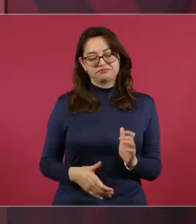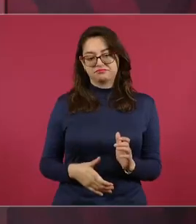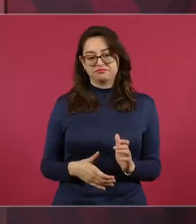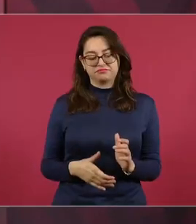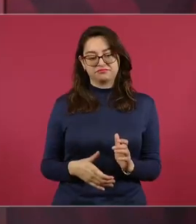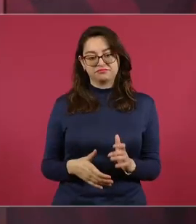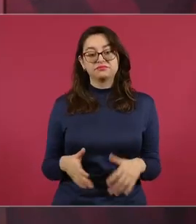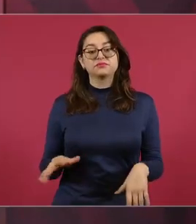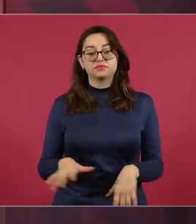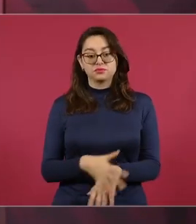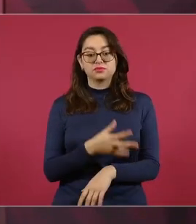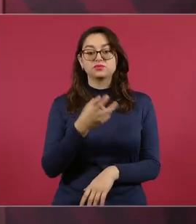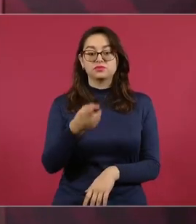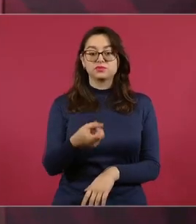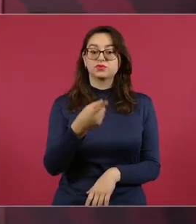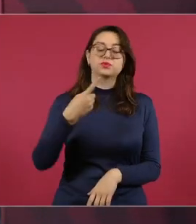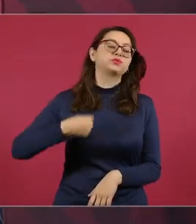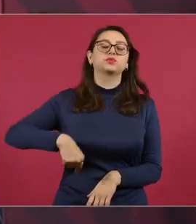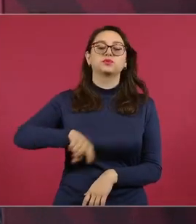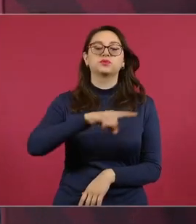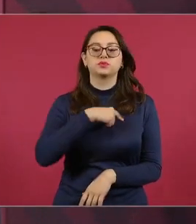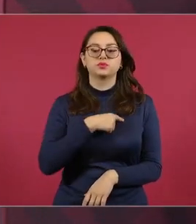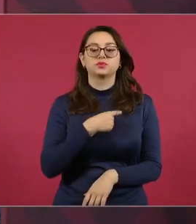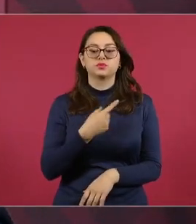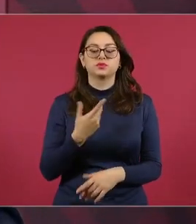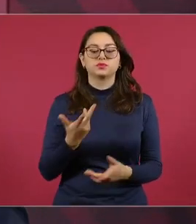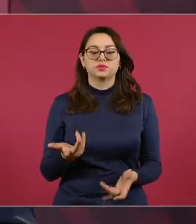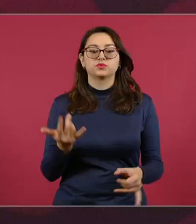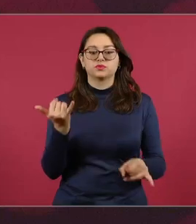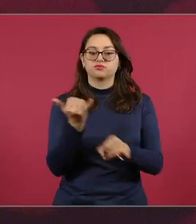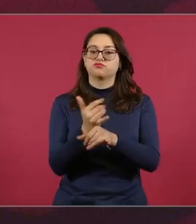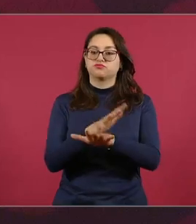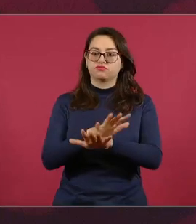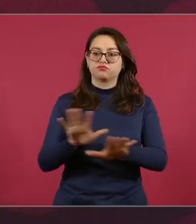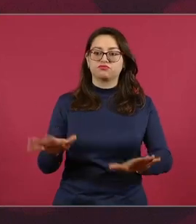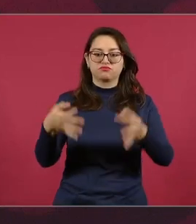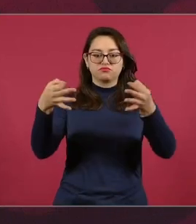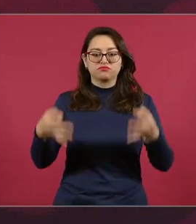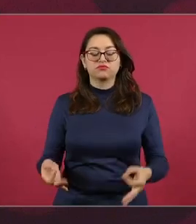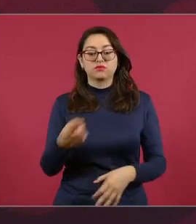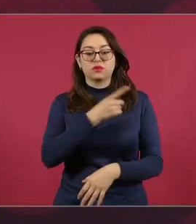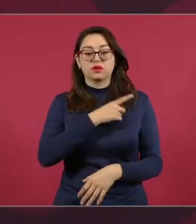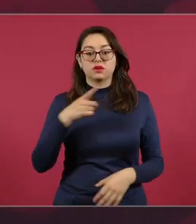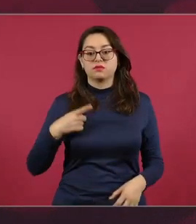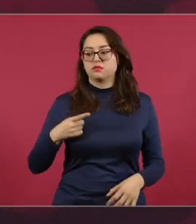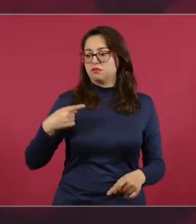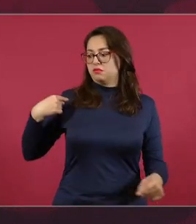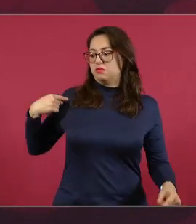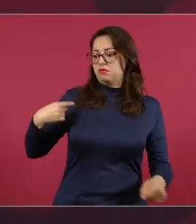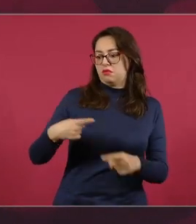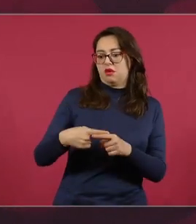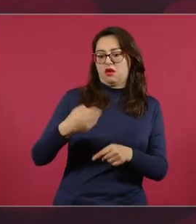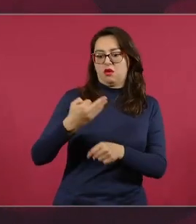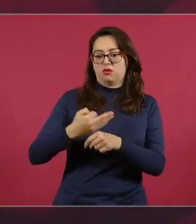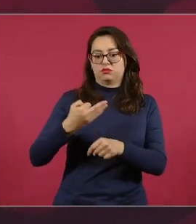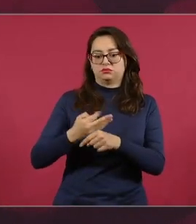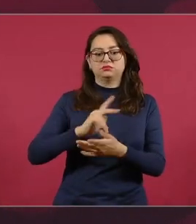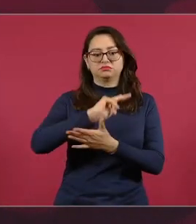Y por eso tenemos que informarle a la gente de cómo se van